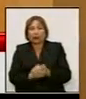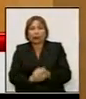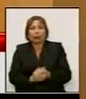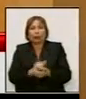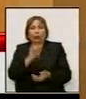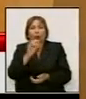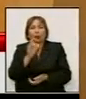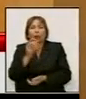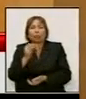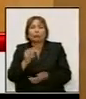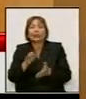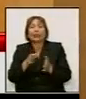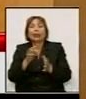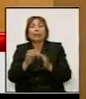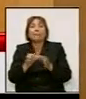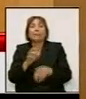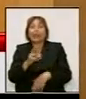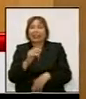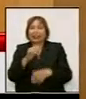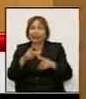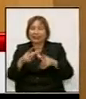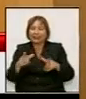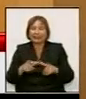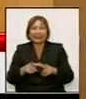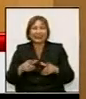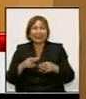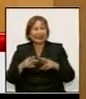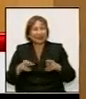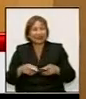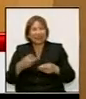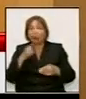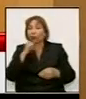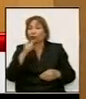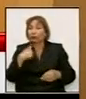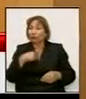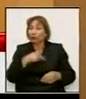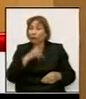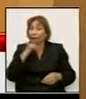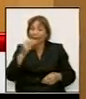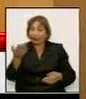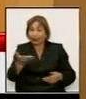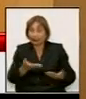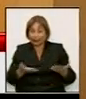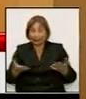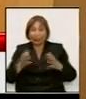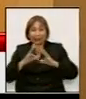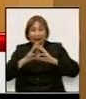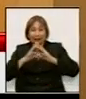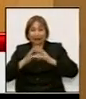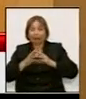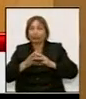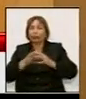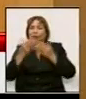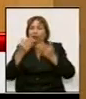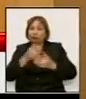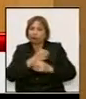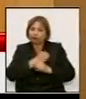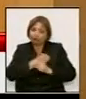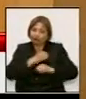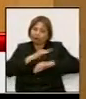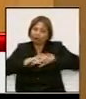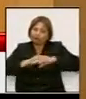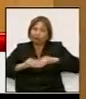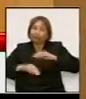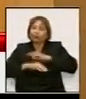las puertas del paraíso, y nosotros, los que aún permanecemos en este mundo, nos consolemos